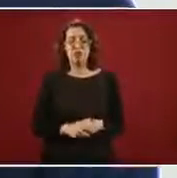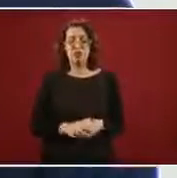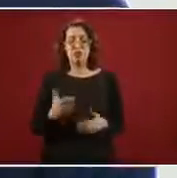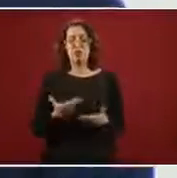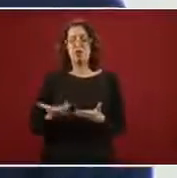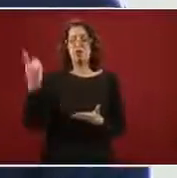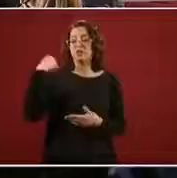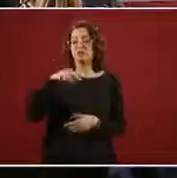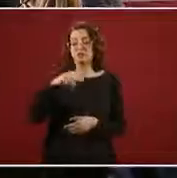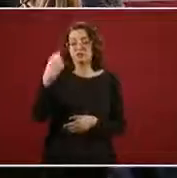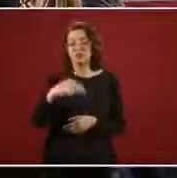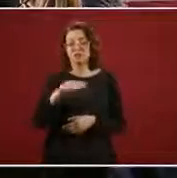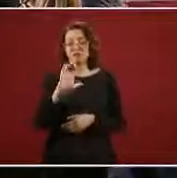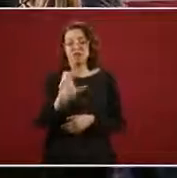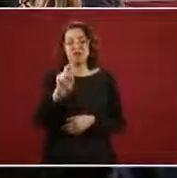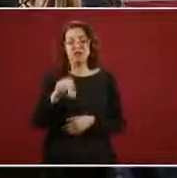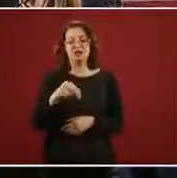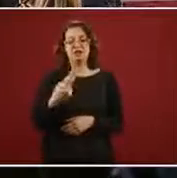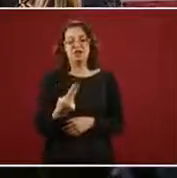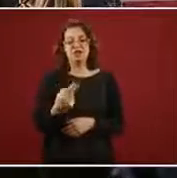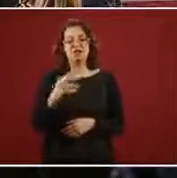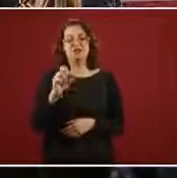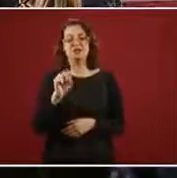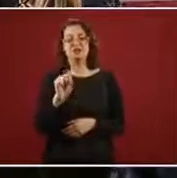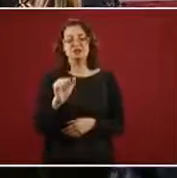Chan Santa Cruz.